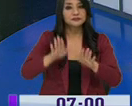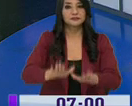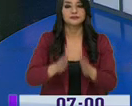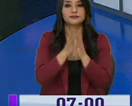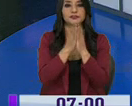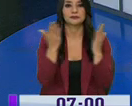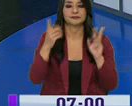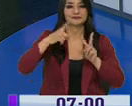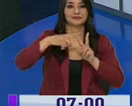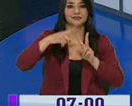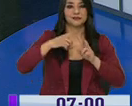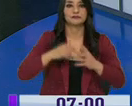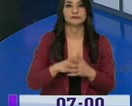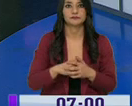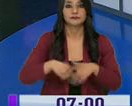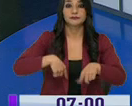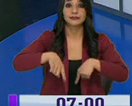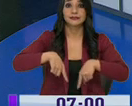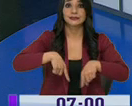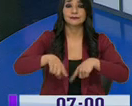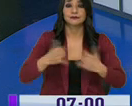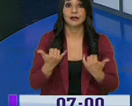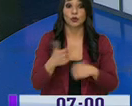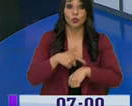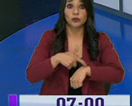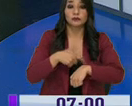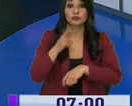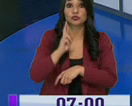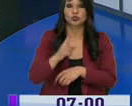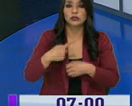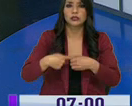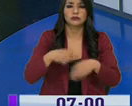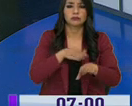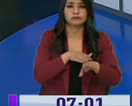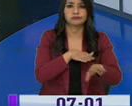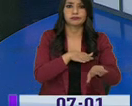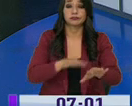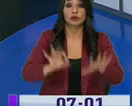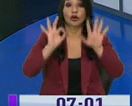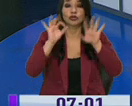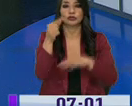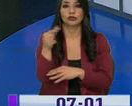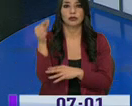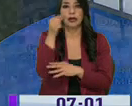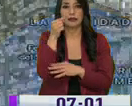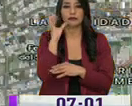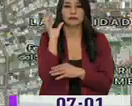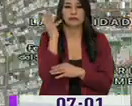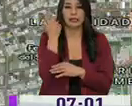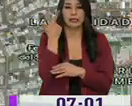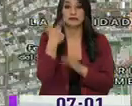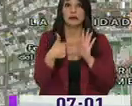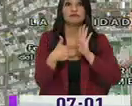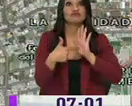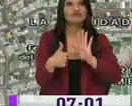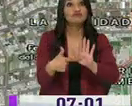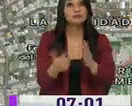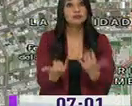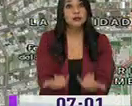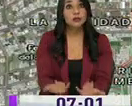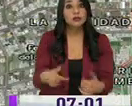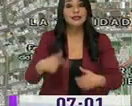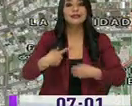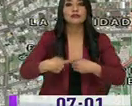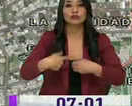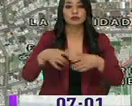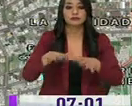Comercio TV. El tráfico está incesante a esta hora en el sur de la ciudad, temperatura de 8 grados centígrados. En pantalla usted puede ver cómo está a esta hora Quito, en el